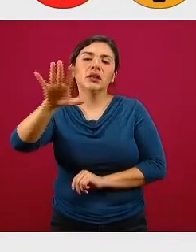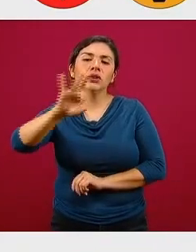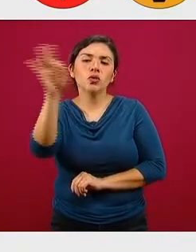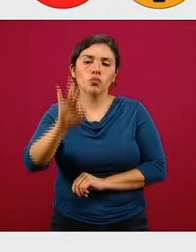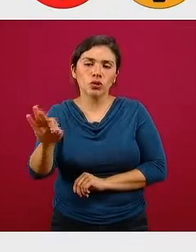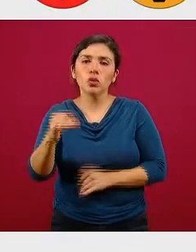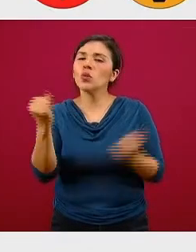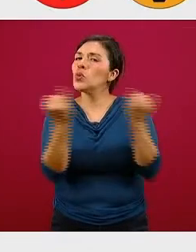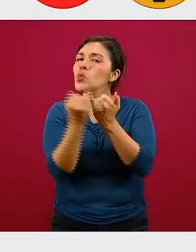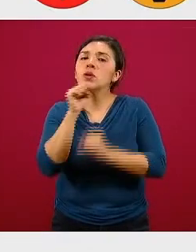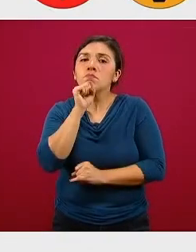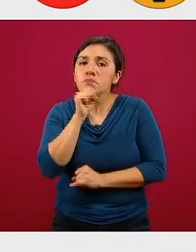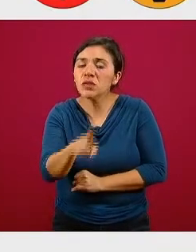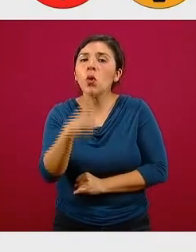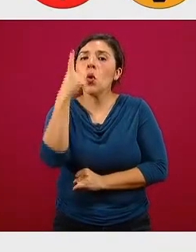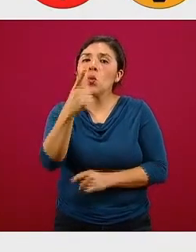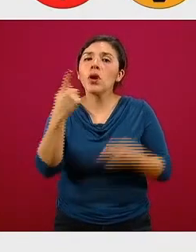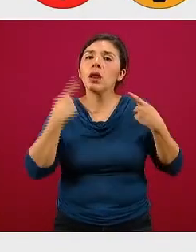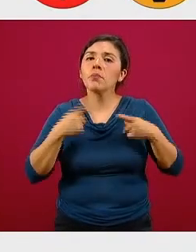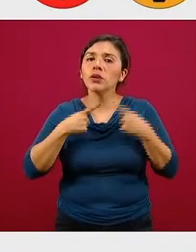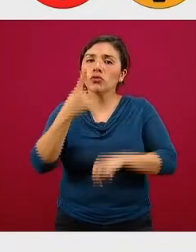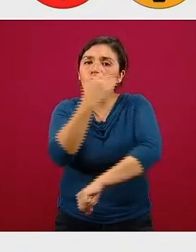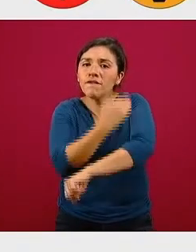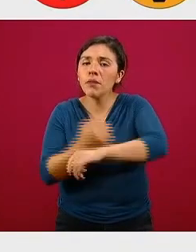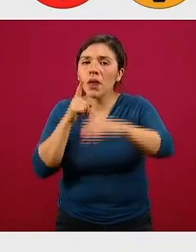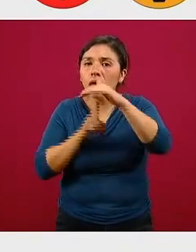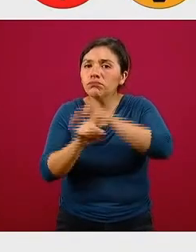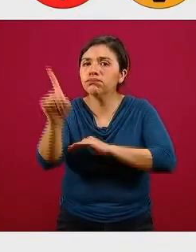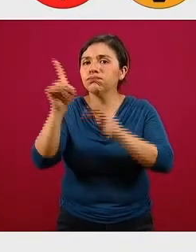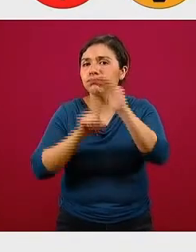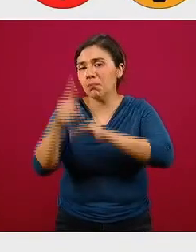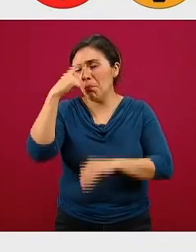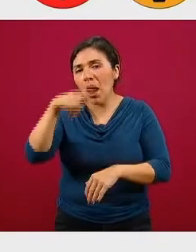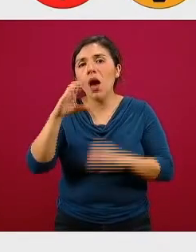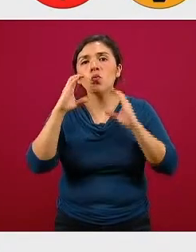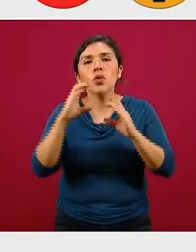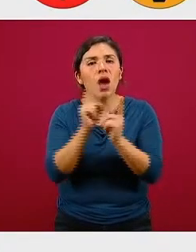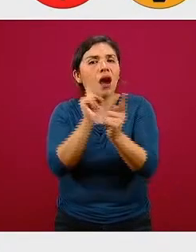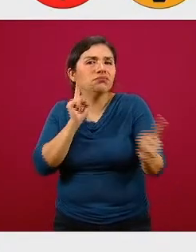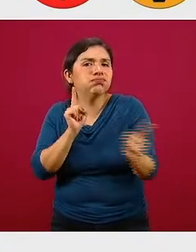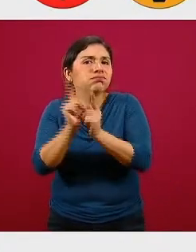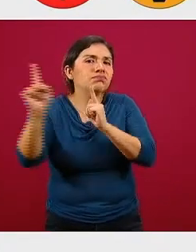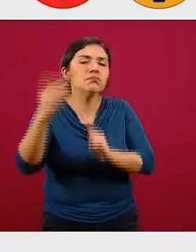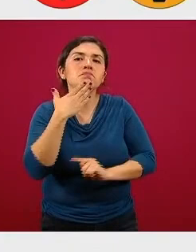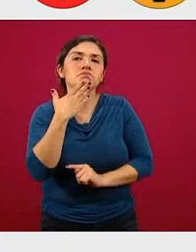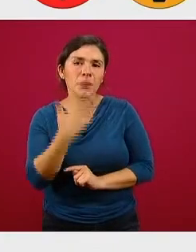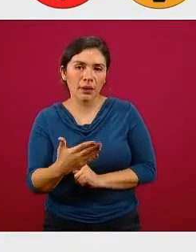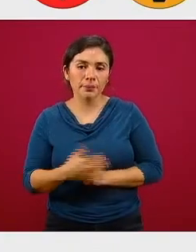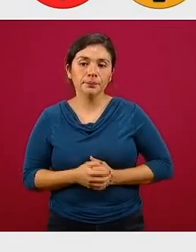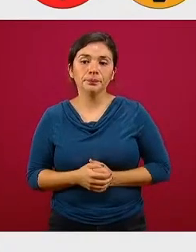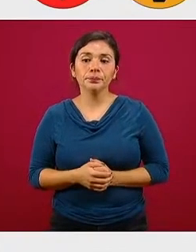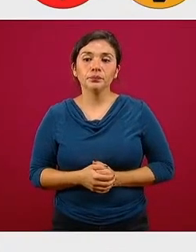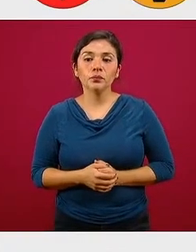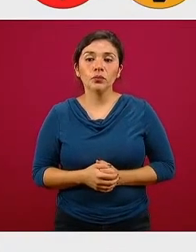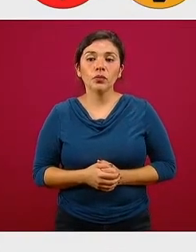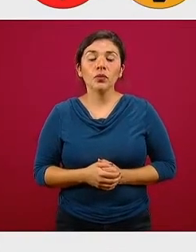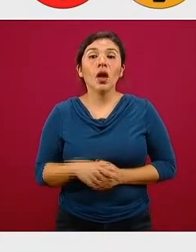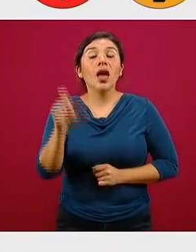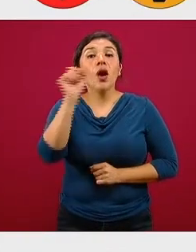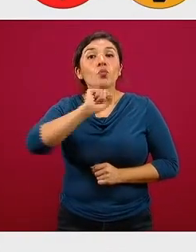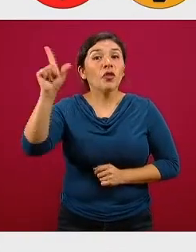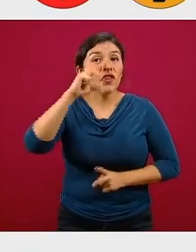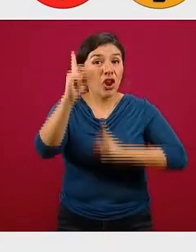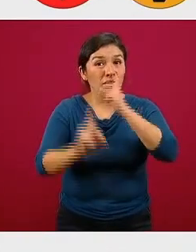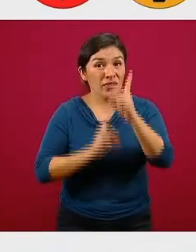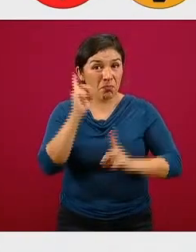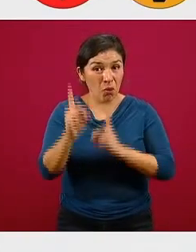75% también para mantener la sana distancia, una sola persona por familia. Los deportes profesionales